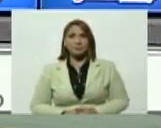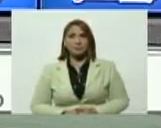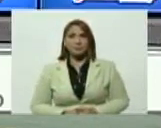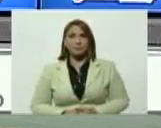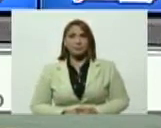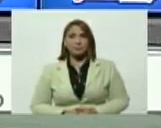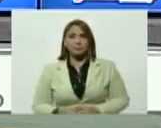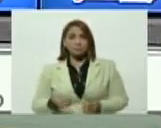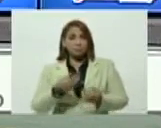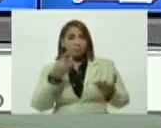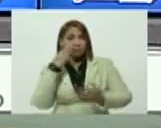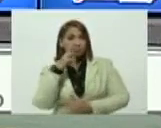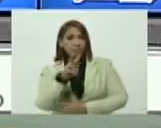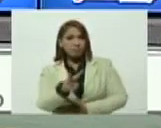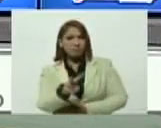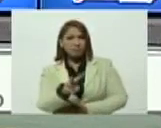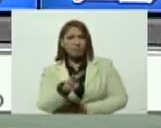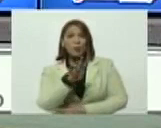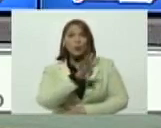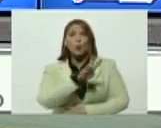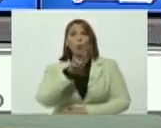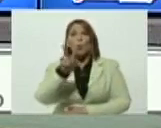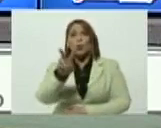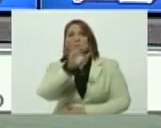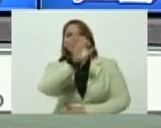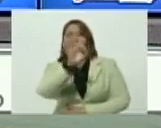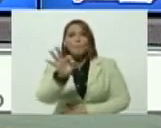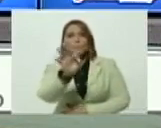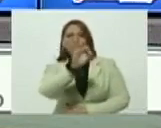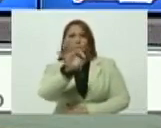Para que ustedes vean. 42%.